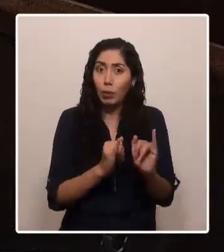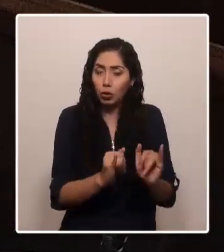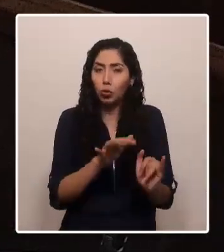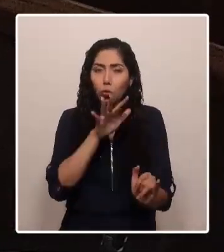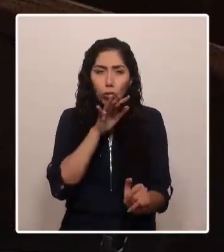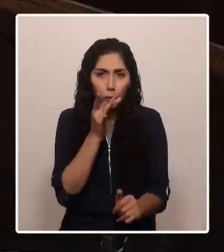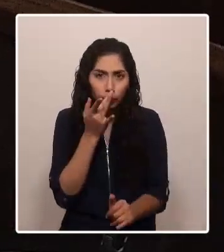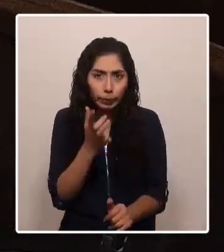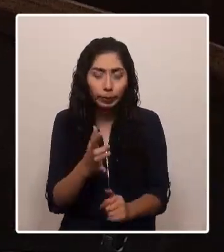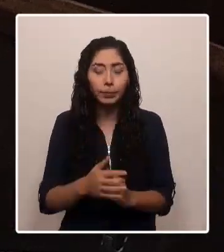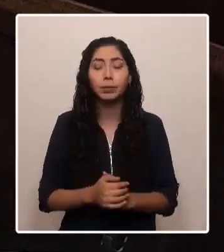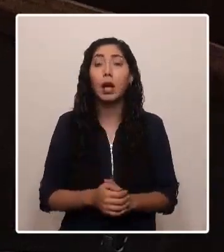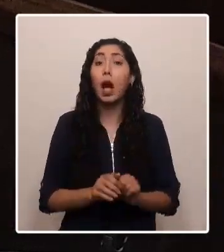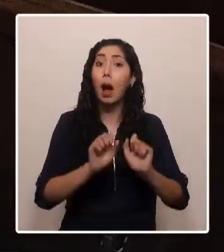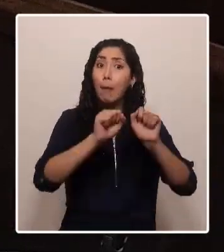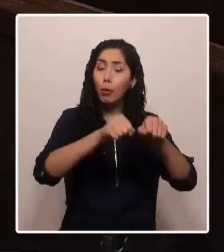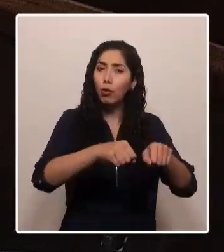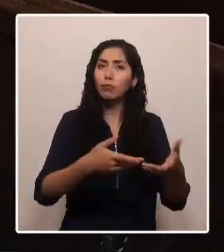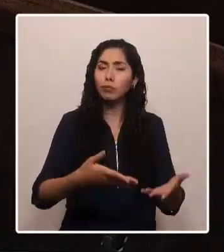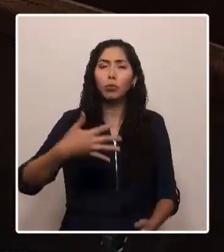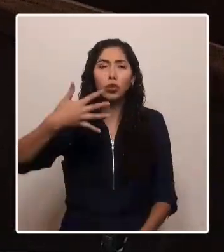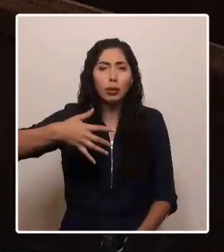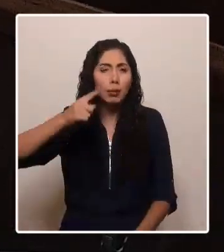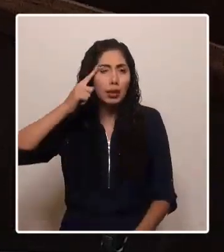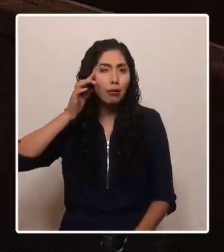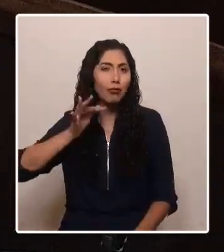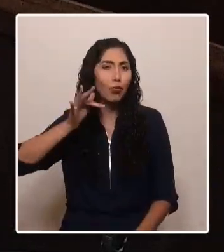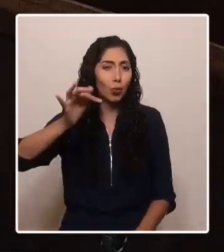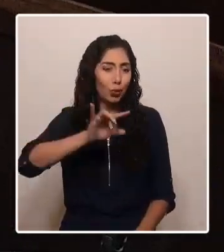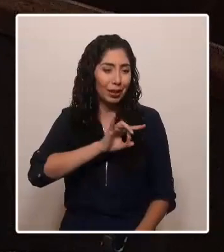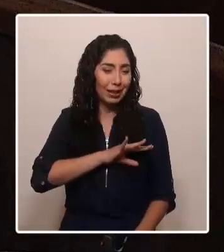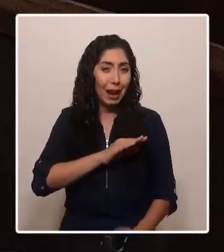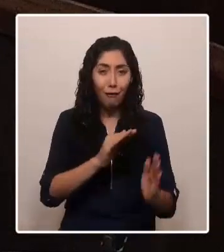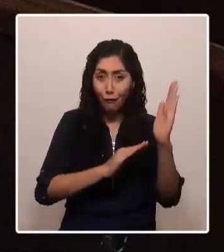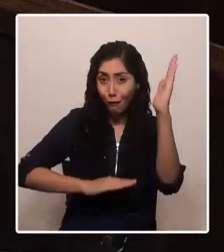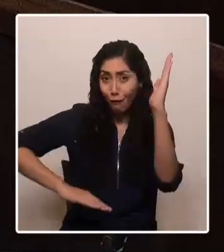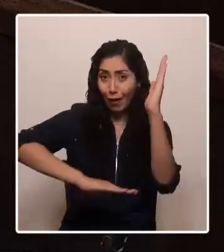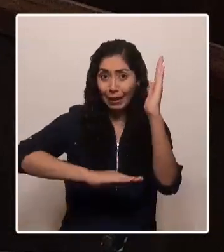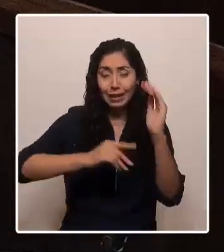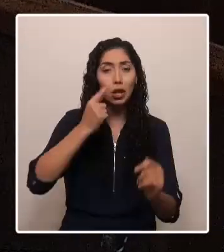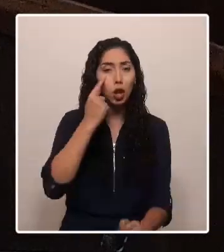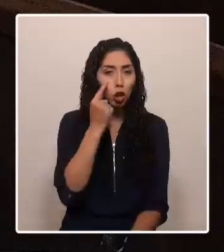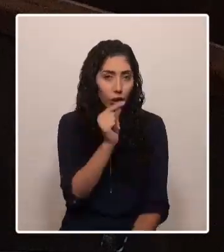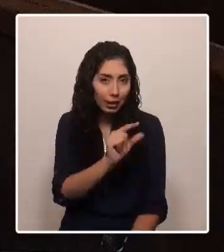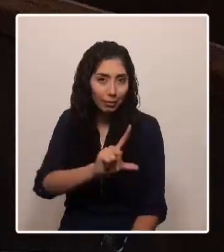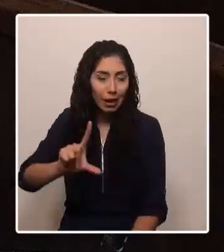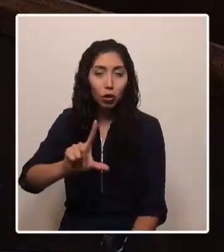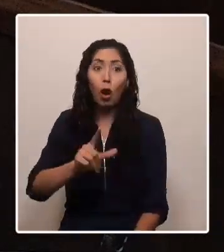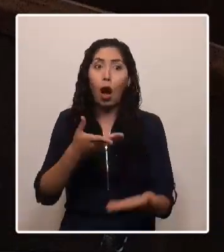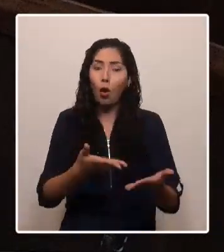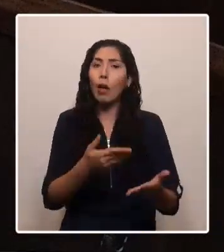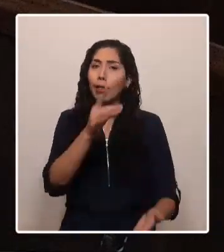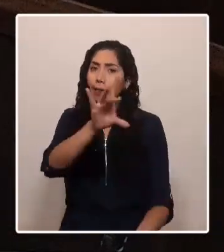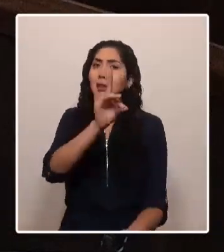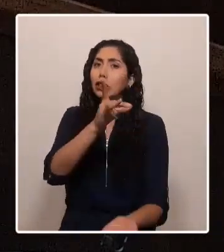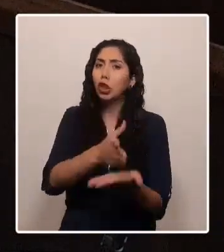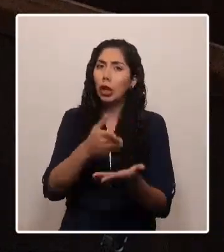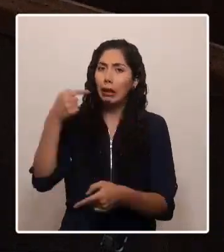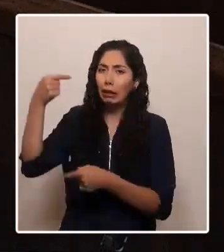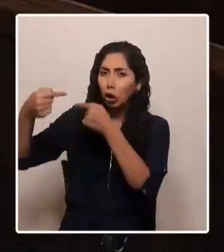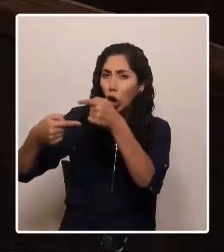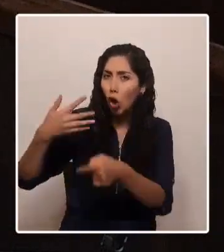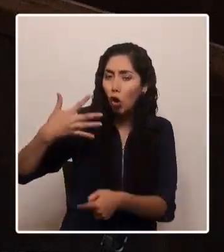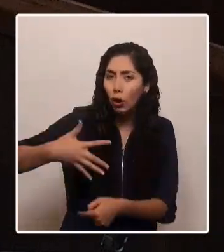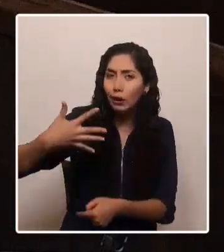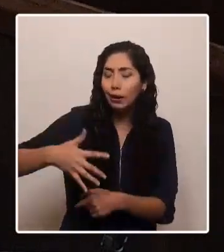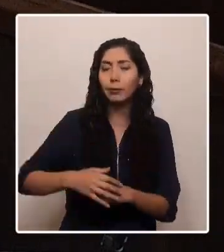para pensar el Chile del futuro, cuya base sean los conocimientos. Nos enfrentamos a una decisión histórica: si mantenernos en un país que